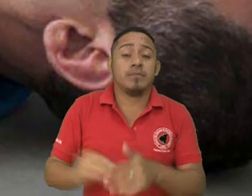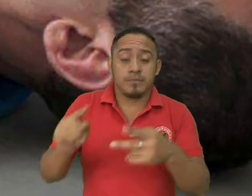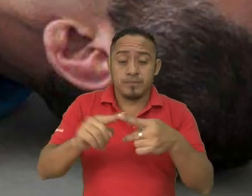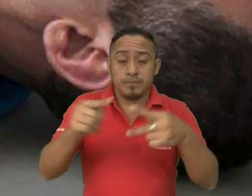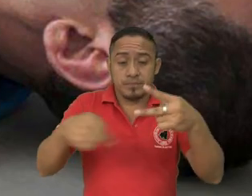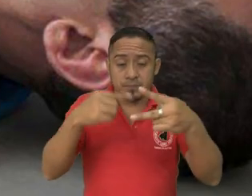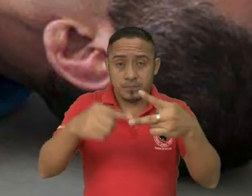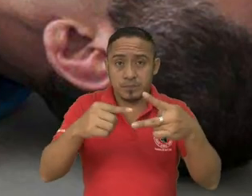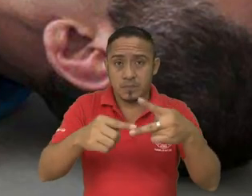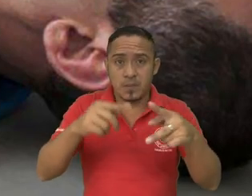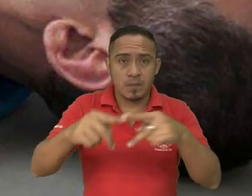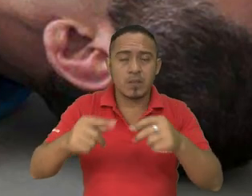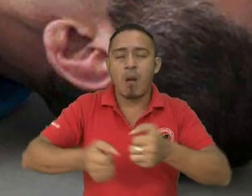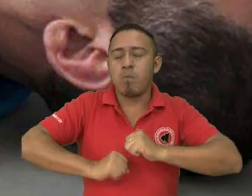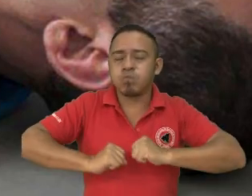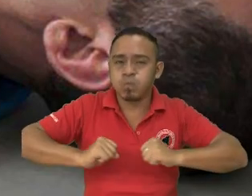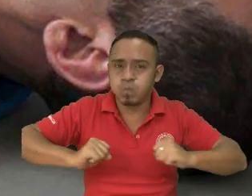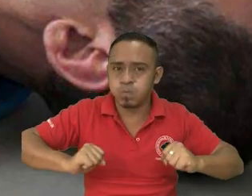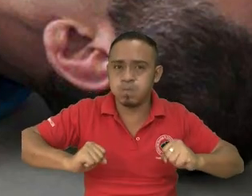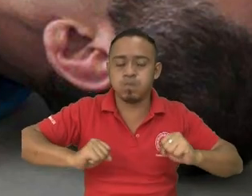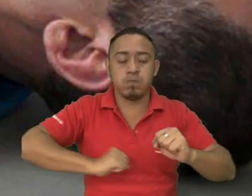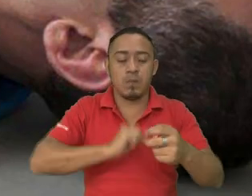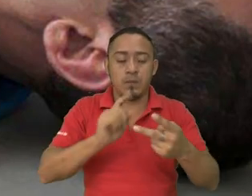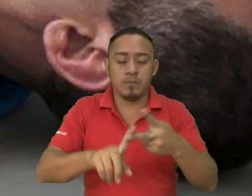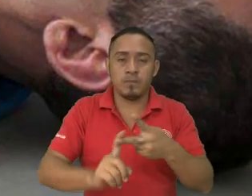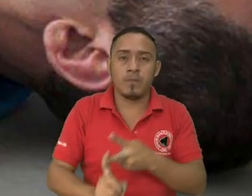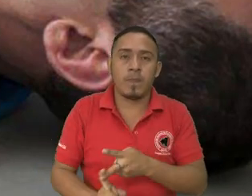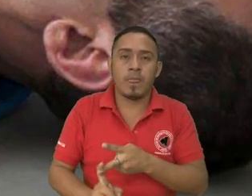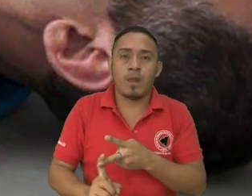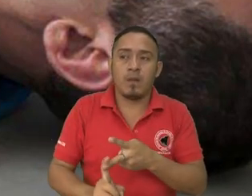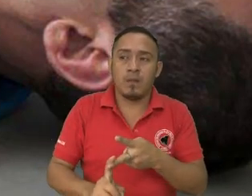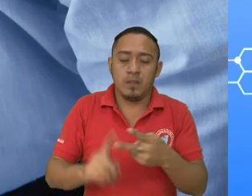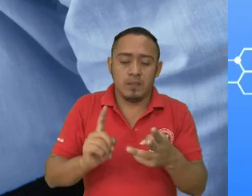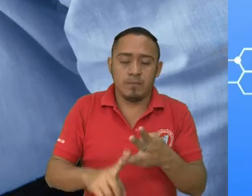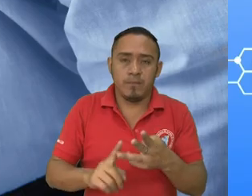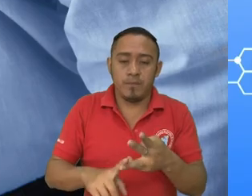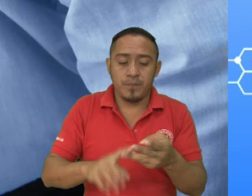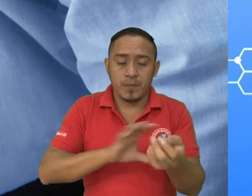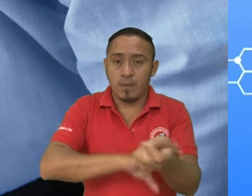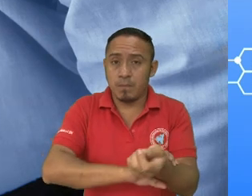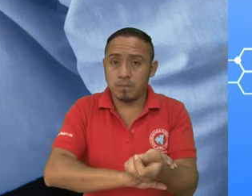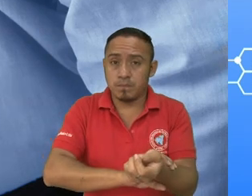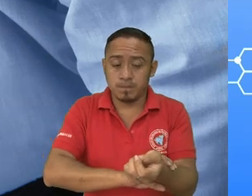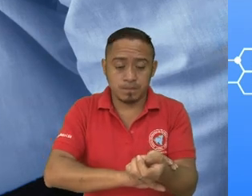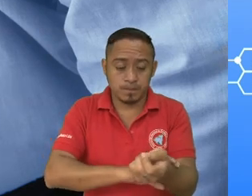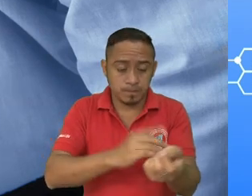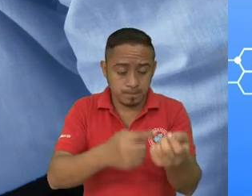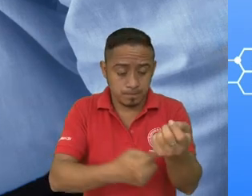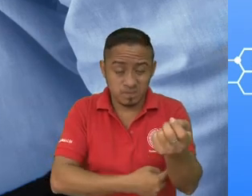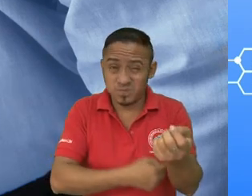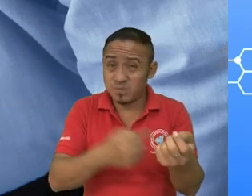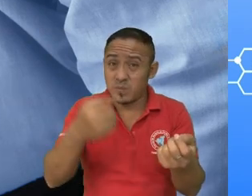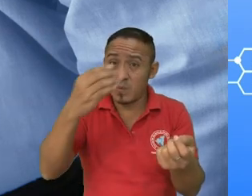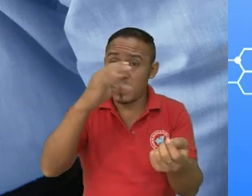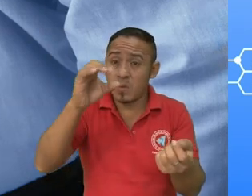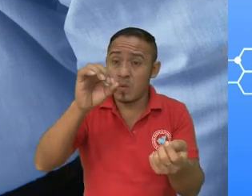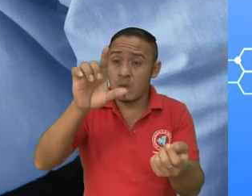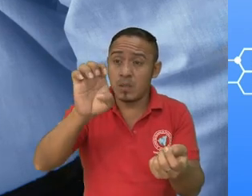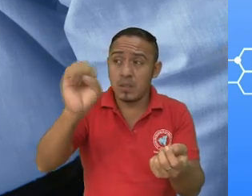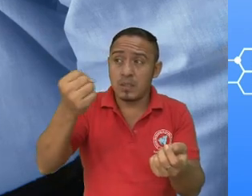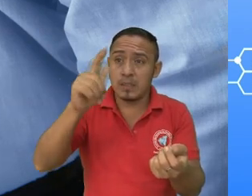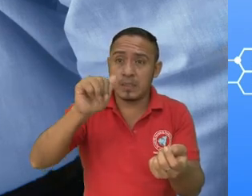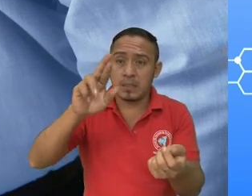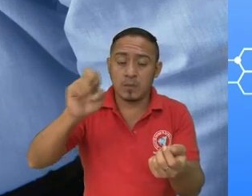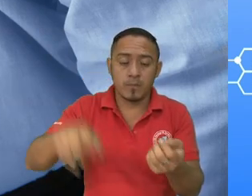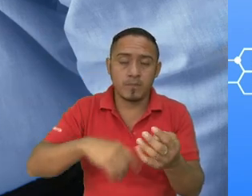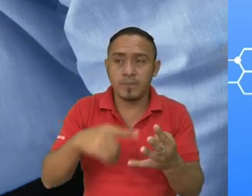personas con obesidad, personas con el colesterol y los triglicéridos elevados y no estamos adecuadamente